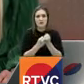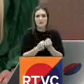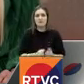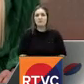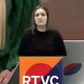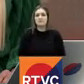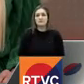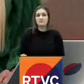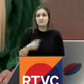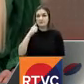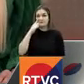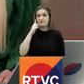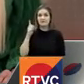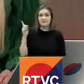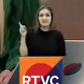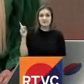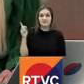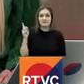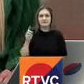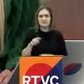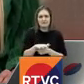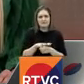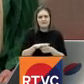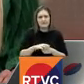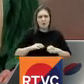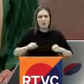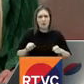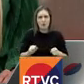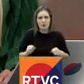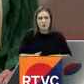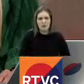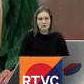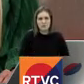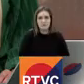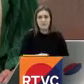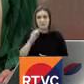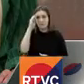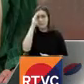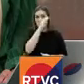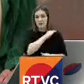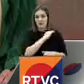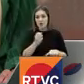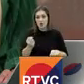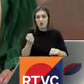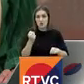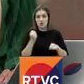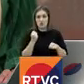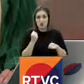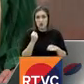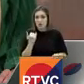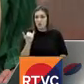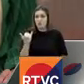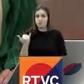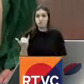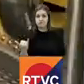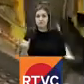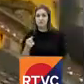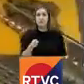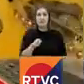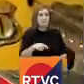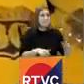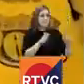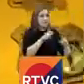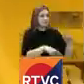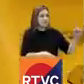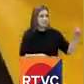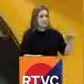Vean este insólito hecho en Bogotá. A un soldado le robaron el fusil en un céntrico barrio de Bogotá. Ni